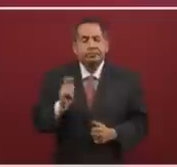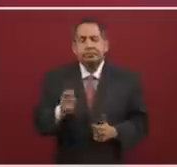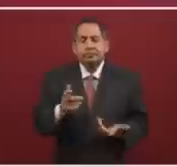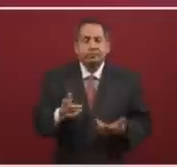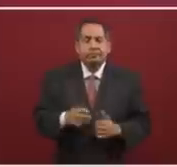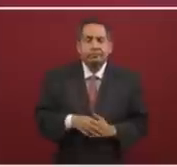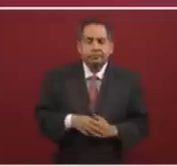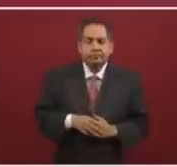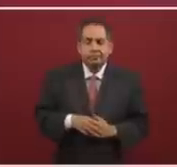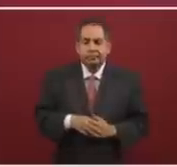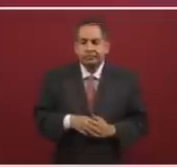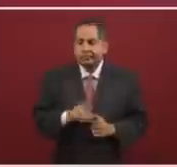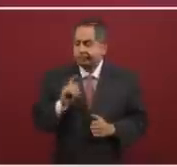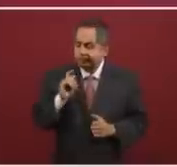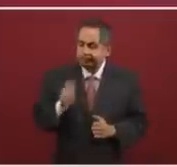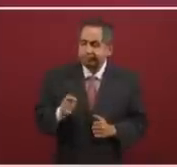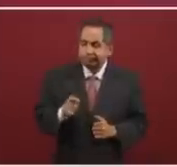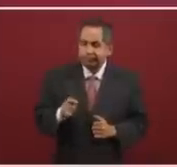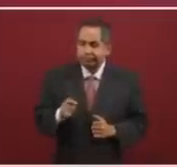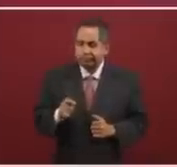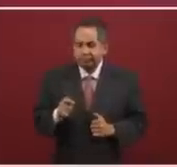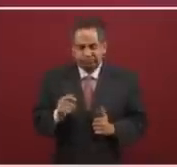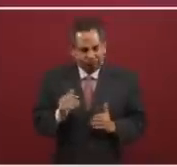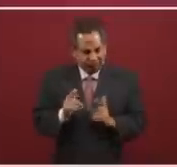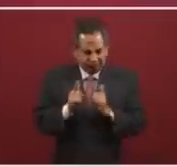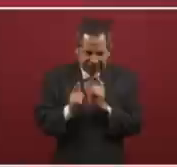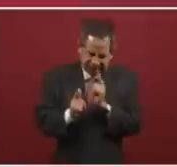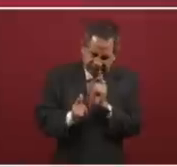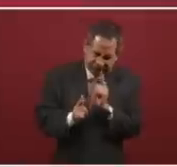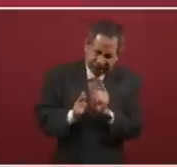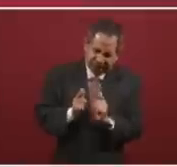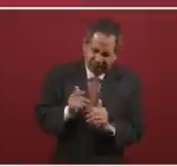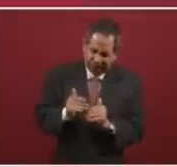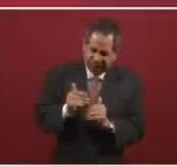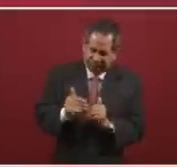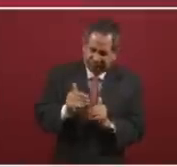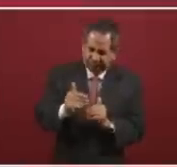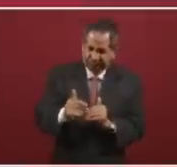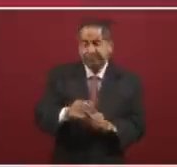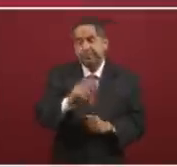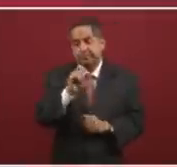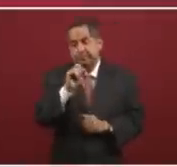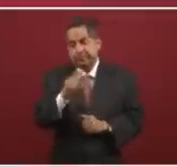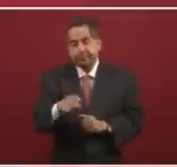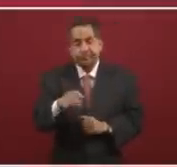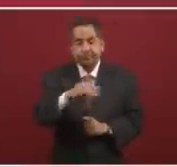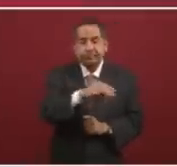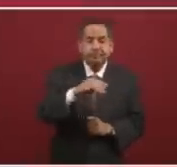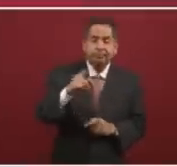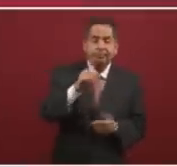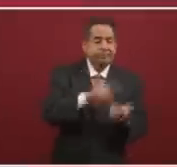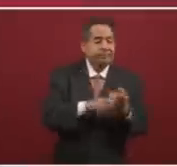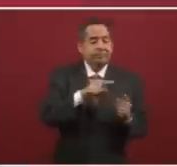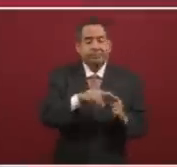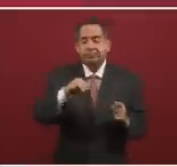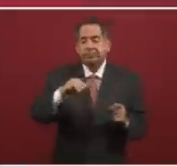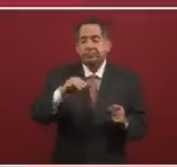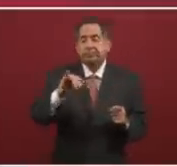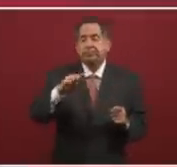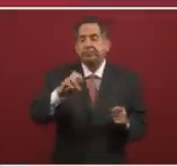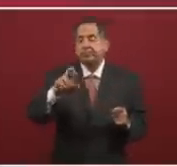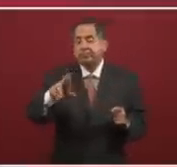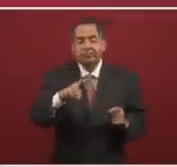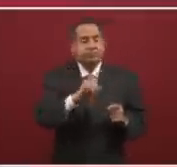lópez obrador se comprometió a revisar la situación y en el caso del inmet y en estos otros casos